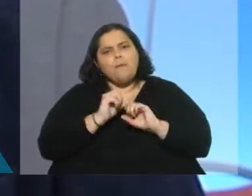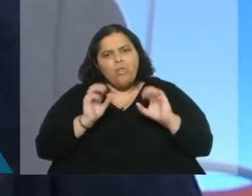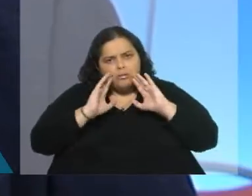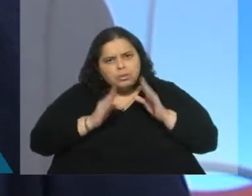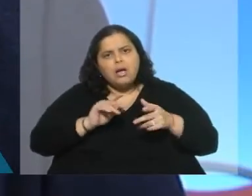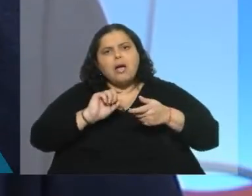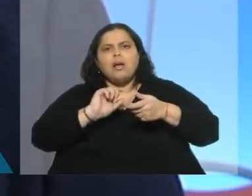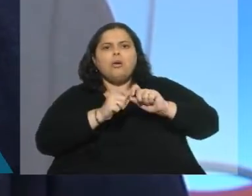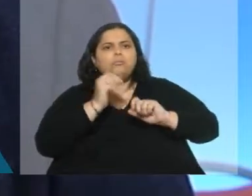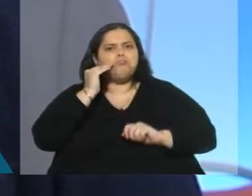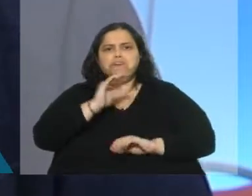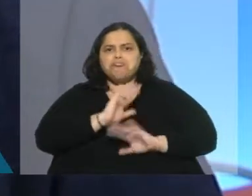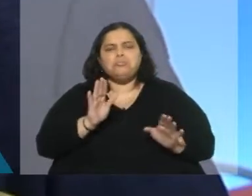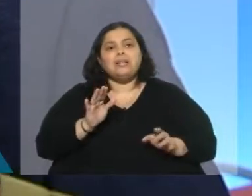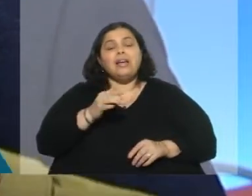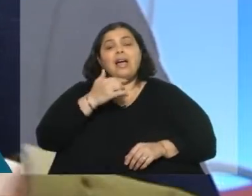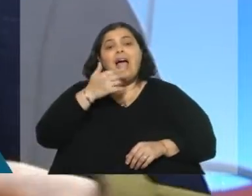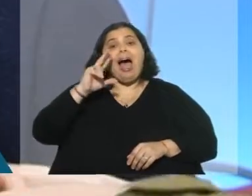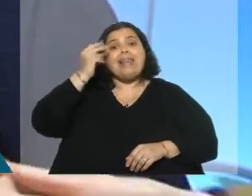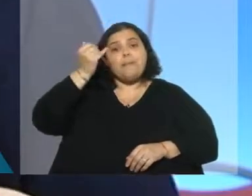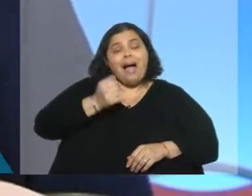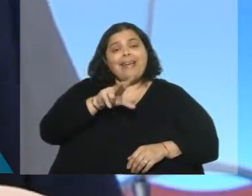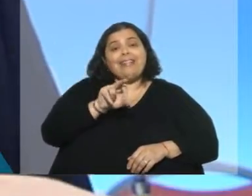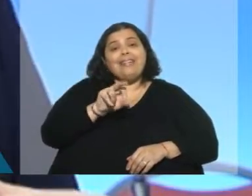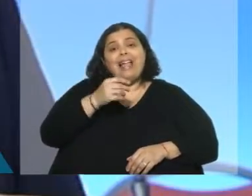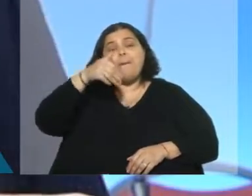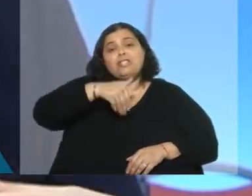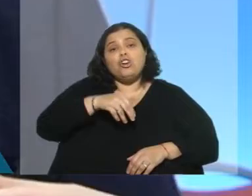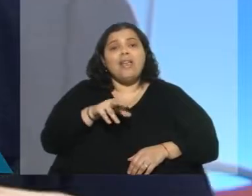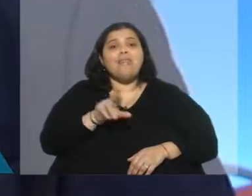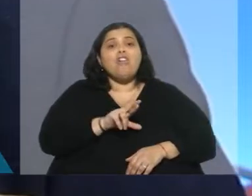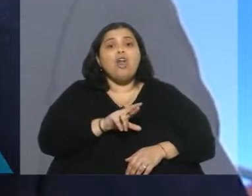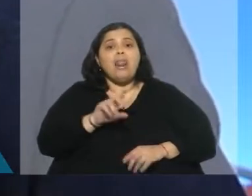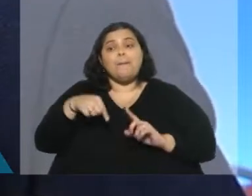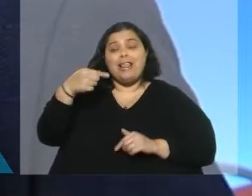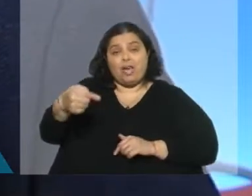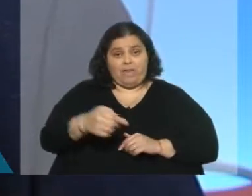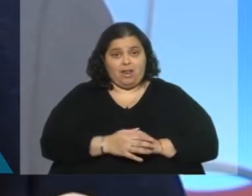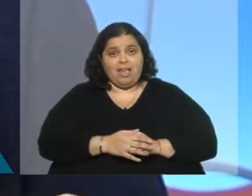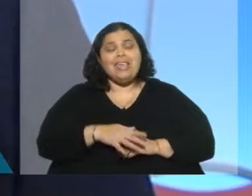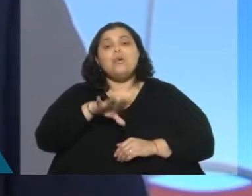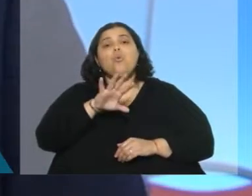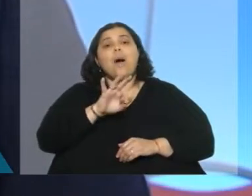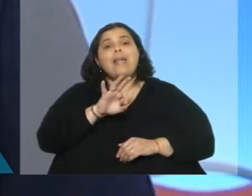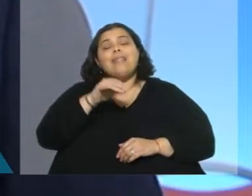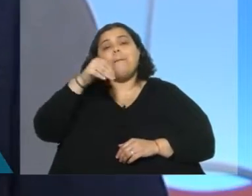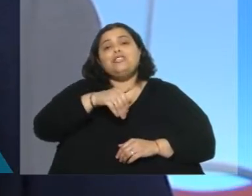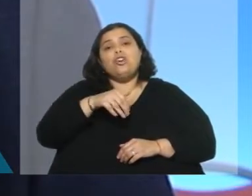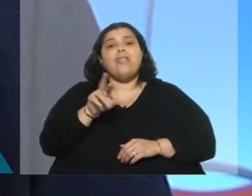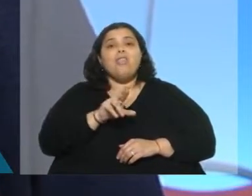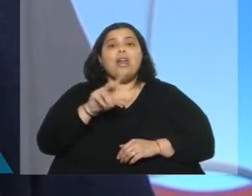planet tiene dispuesto a 30 millones de dólares para el año 23 y tiene 40 millones de dólares para el año 24